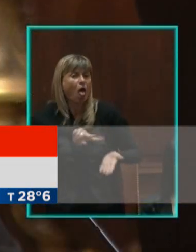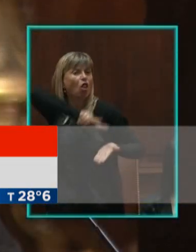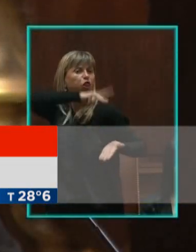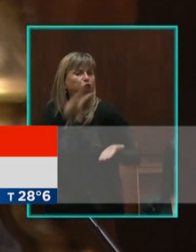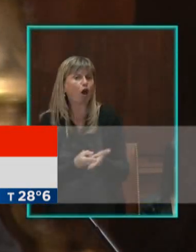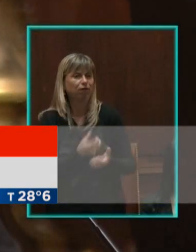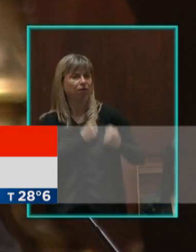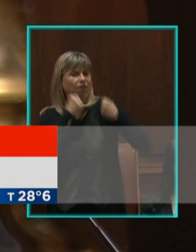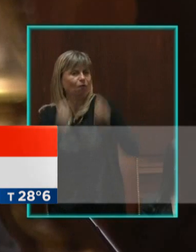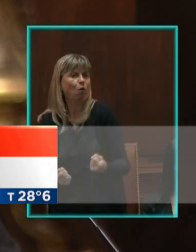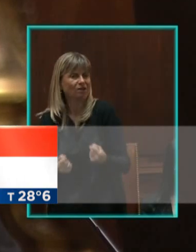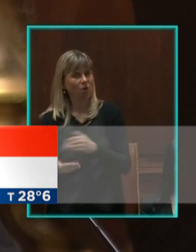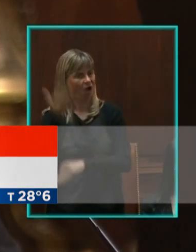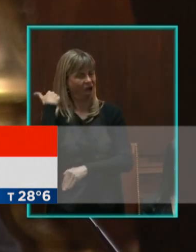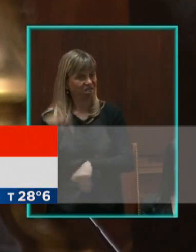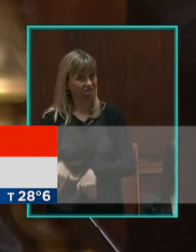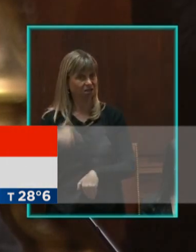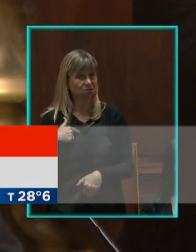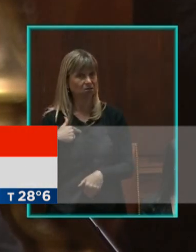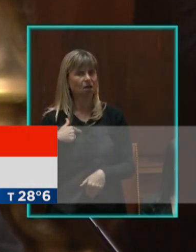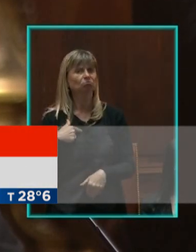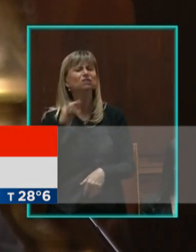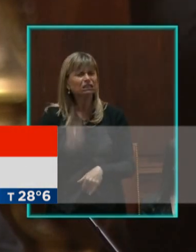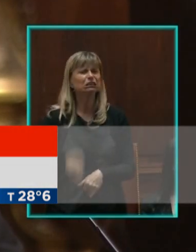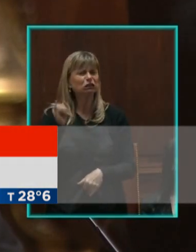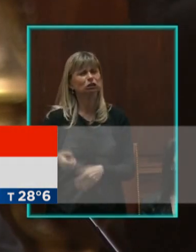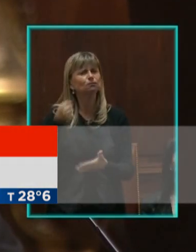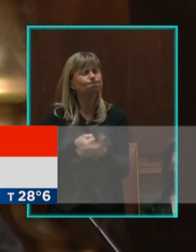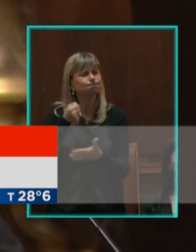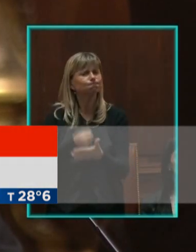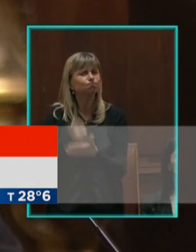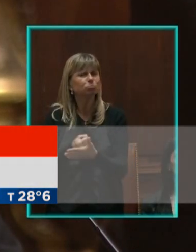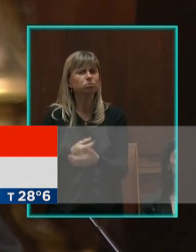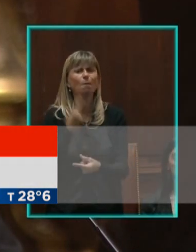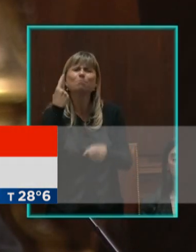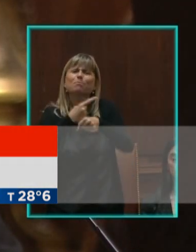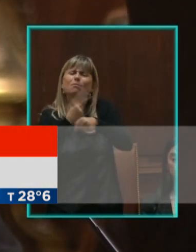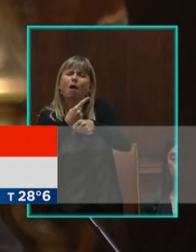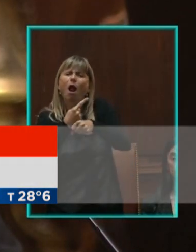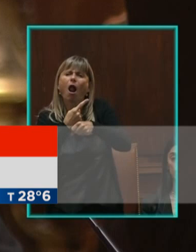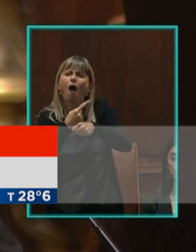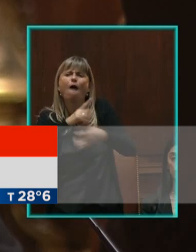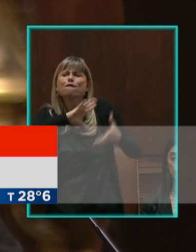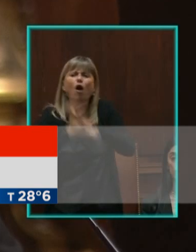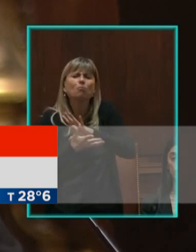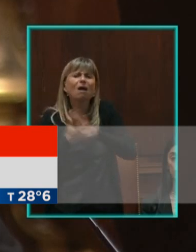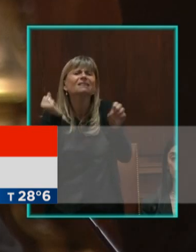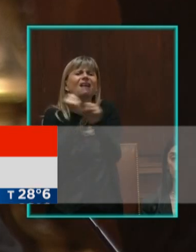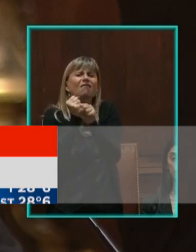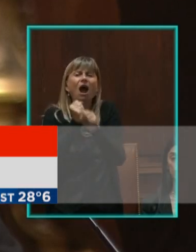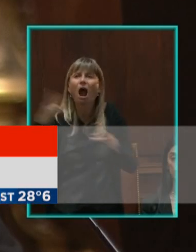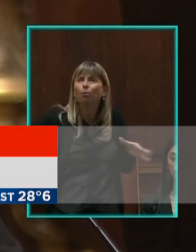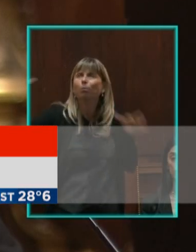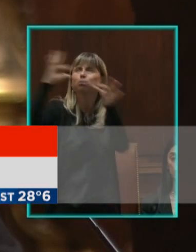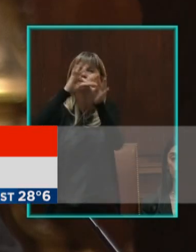lo que hicimos en la primera. Y lo vamos a hacer a partir de la gran oportunidad que nos da poder trabajar en equipo con el Gobierno Nacional y